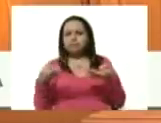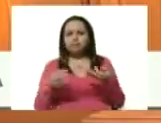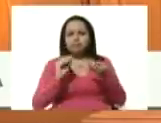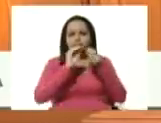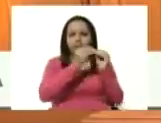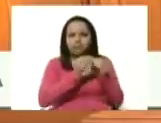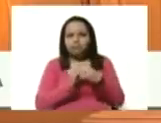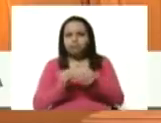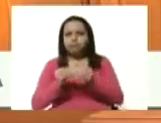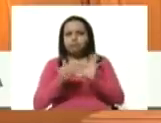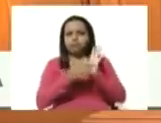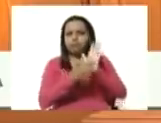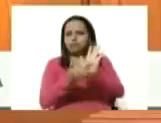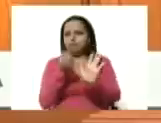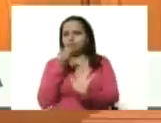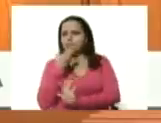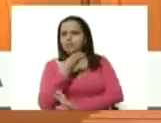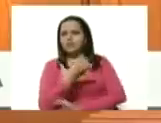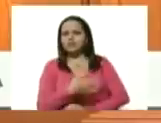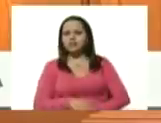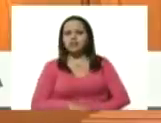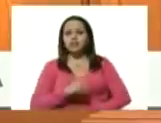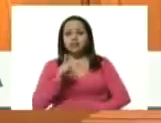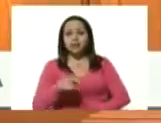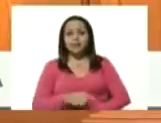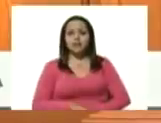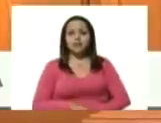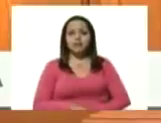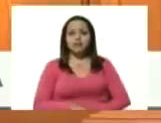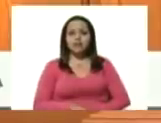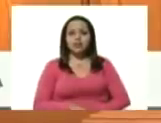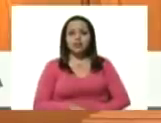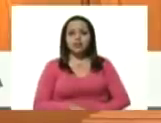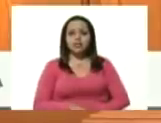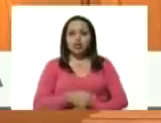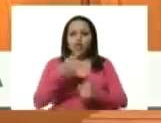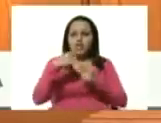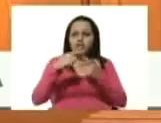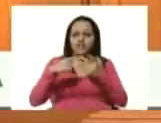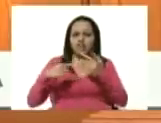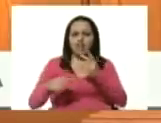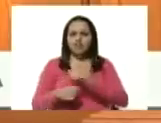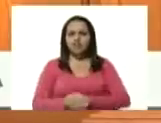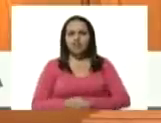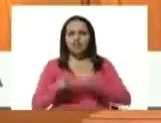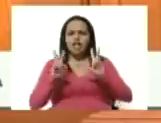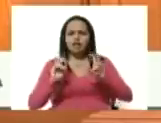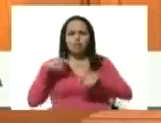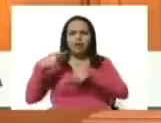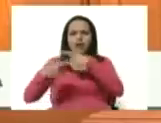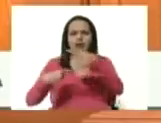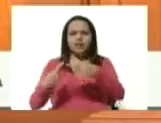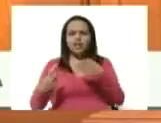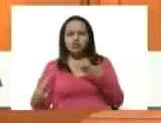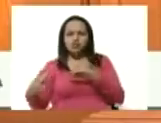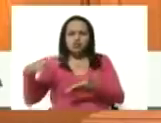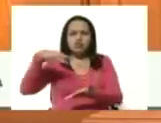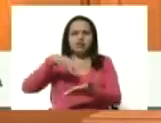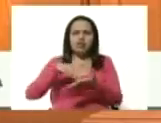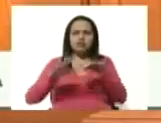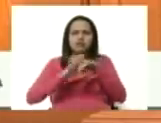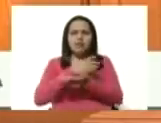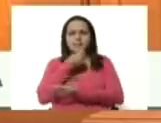estética y en la calidad de los programas y de la nueva generación que se levanta del